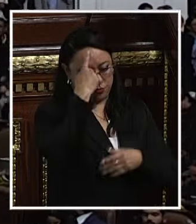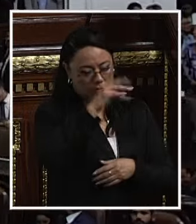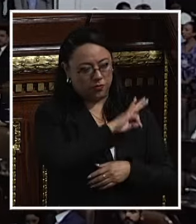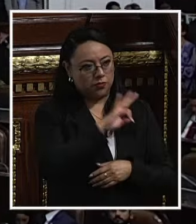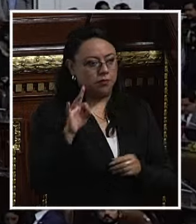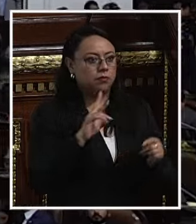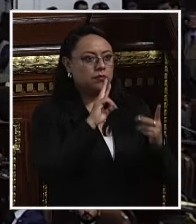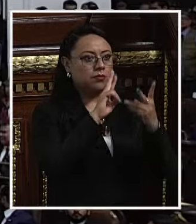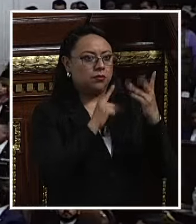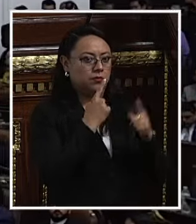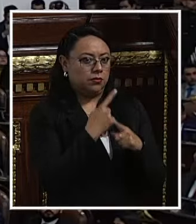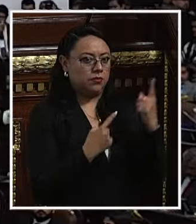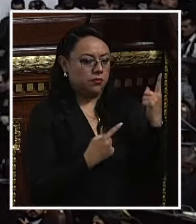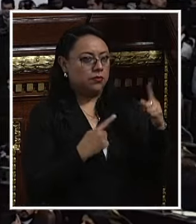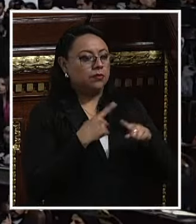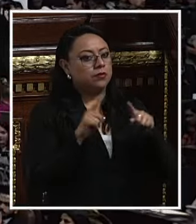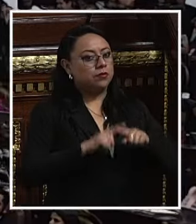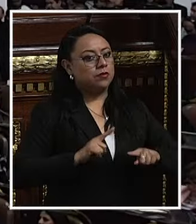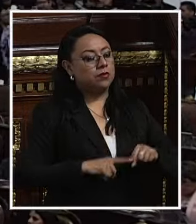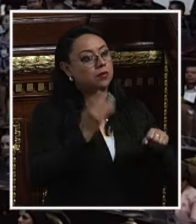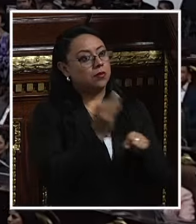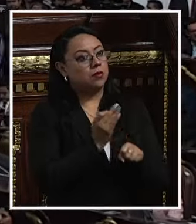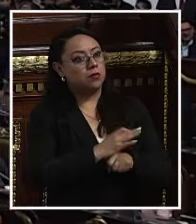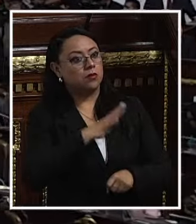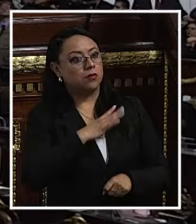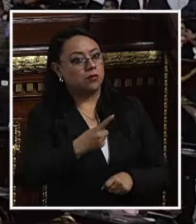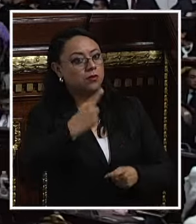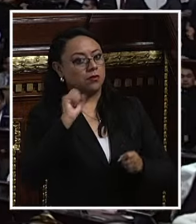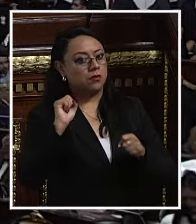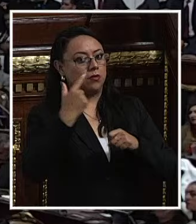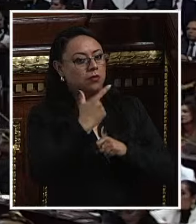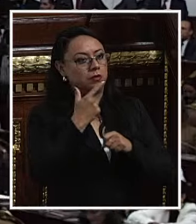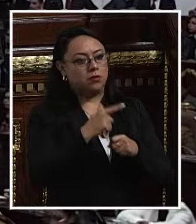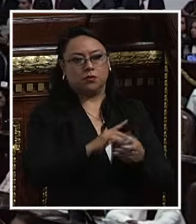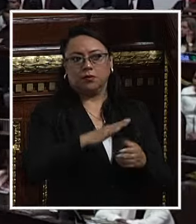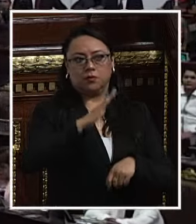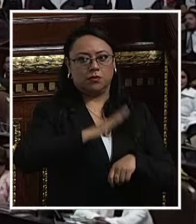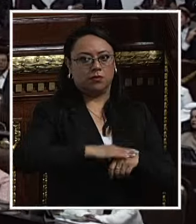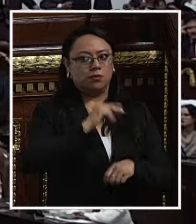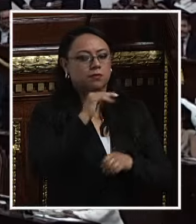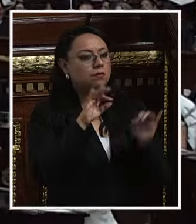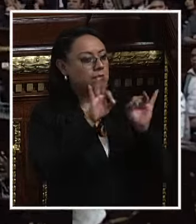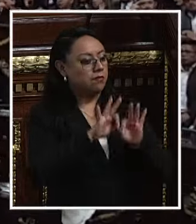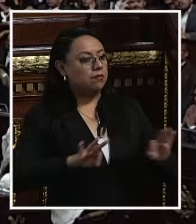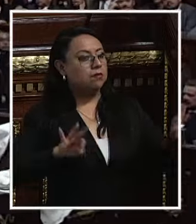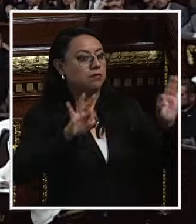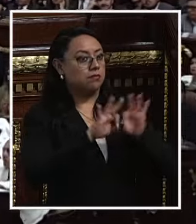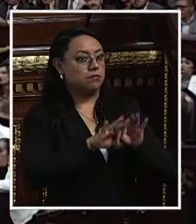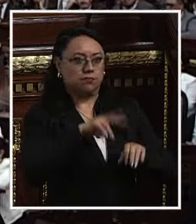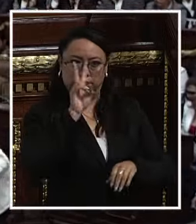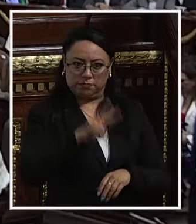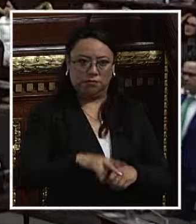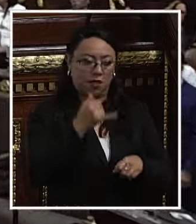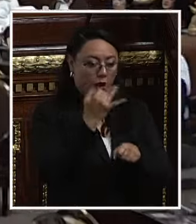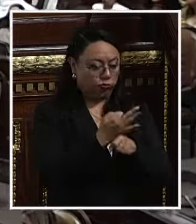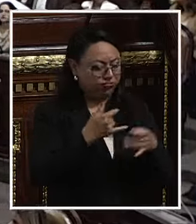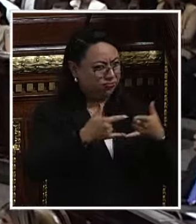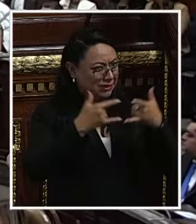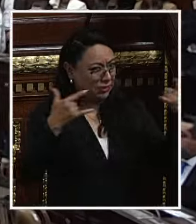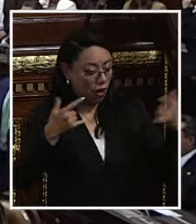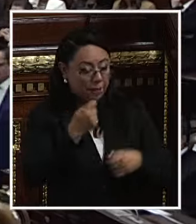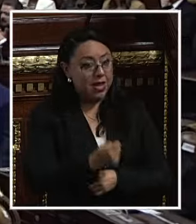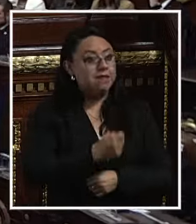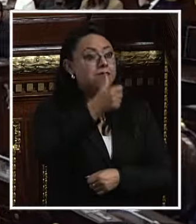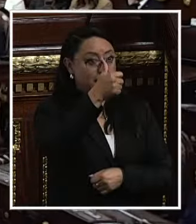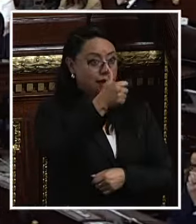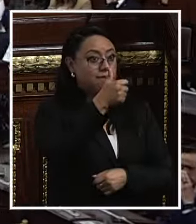Es claro que vivimos un tiempo político extraordinario. Es la primera vez en toda la historia, no solo de nuestra ciudad,